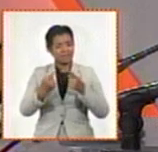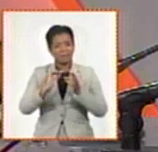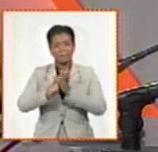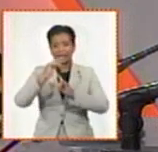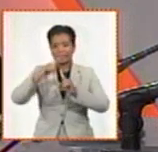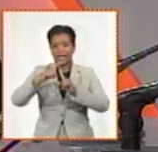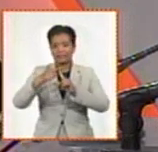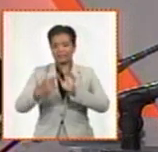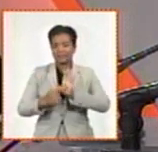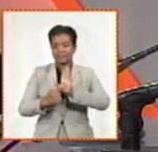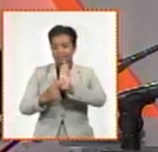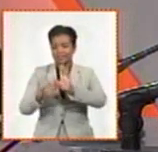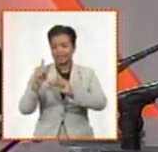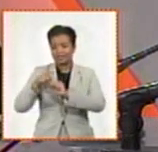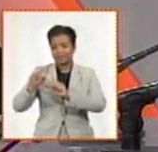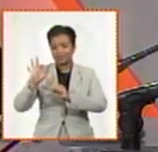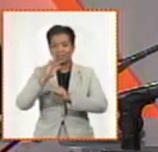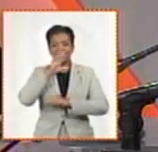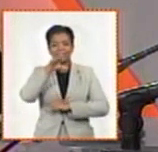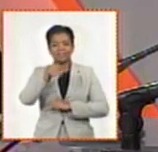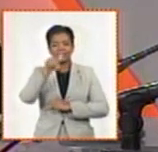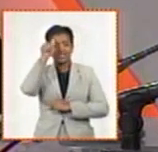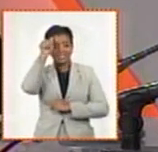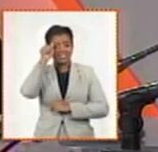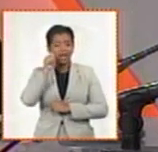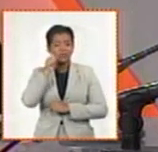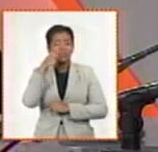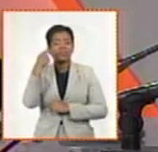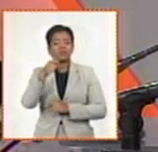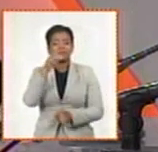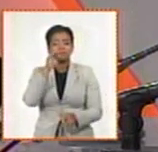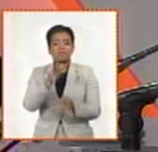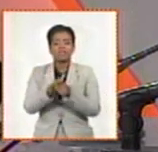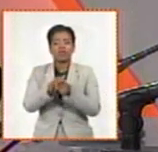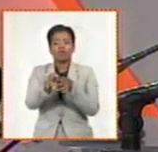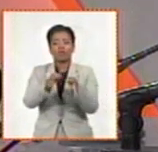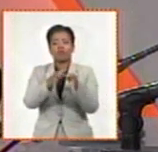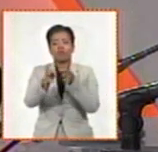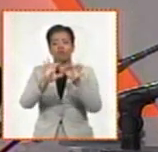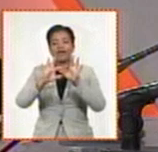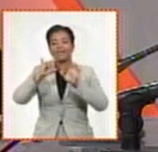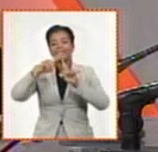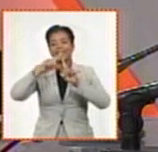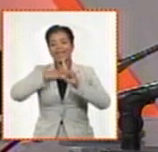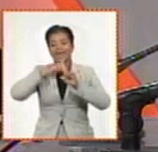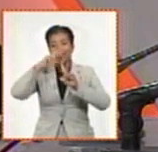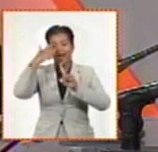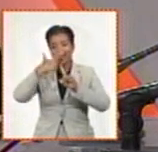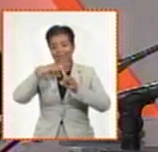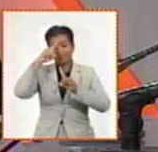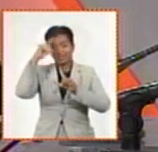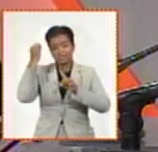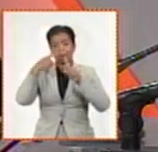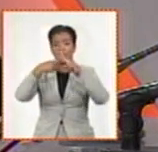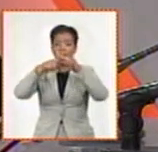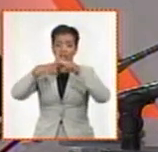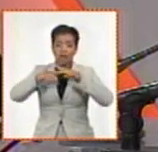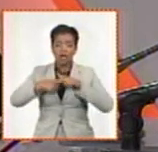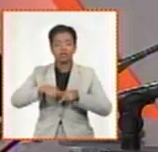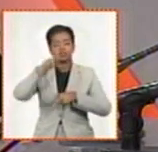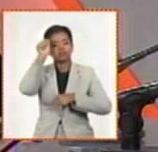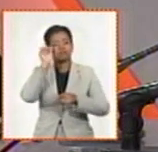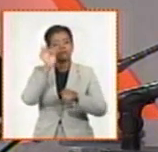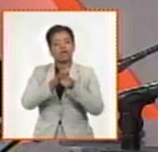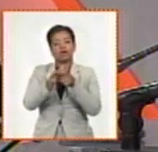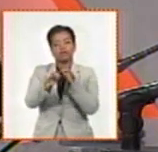un post que decía: y el sábado debe estar arrancando la Guiteras después de 12 días de mantenimiento, así que va mejorando